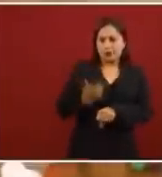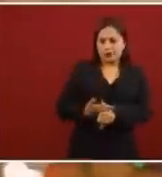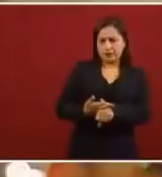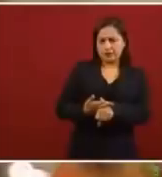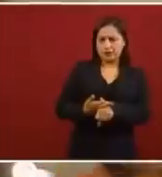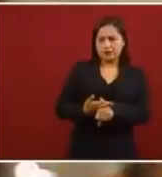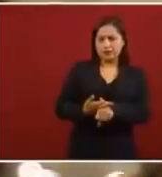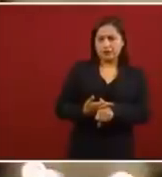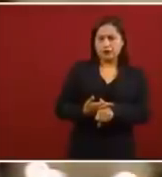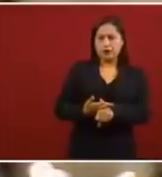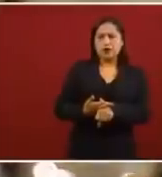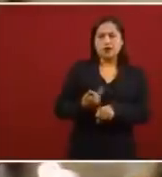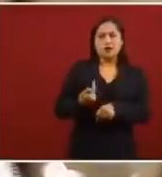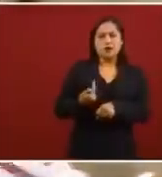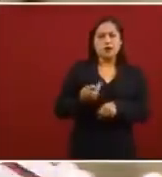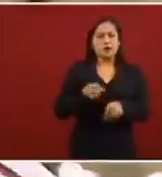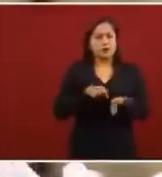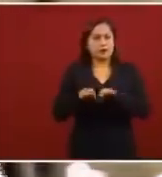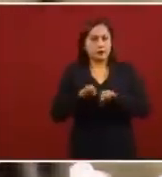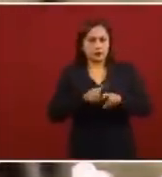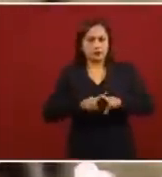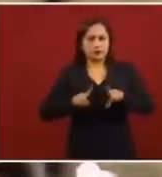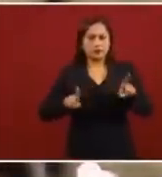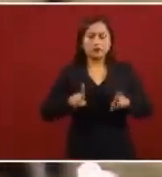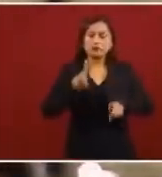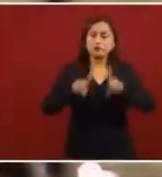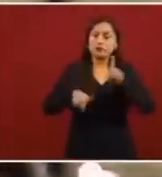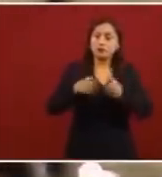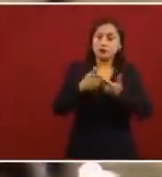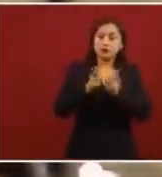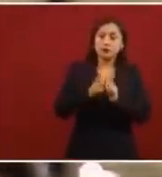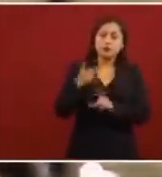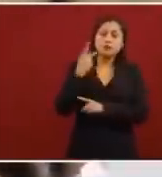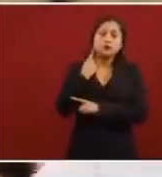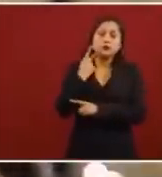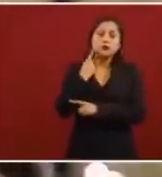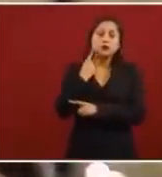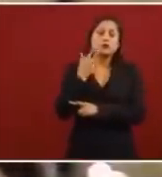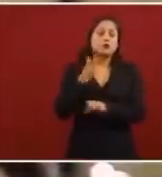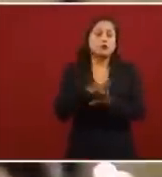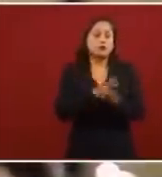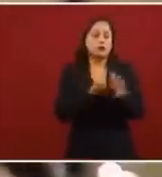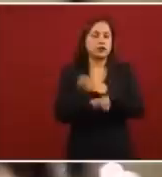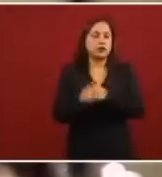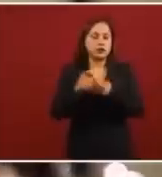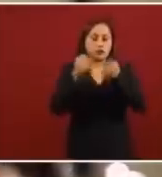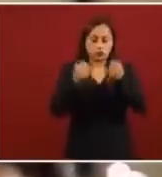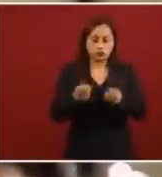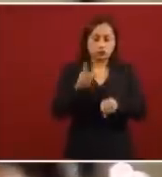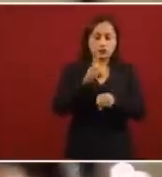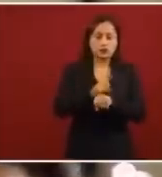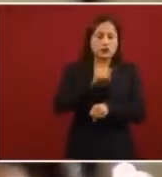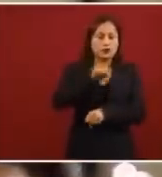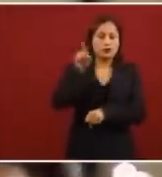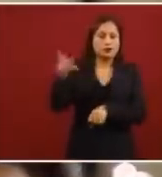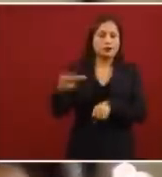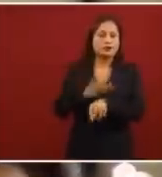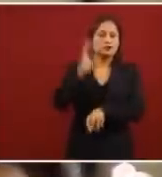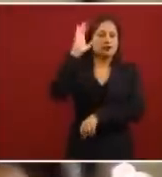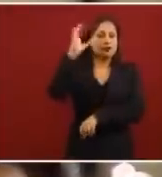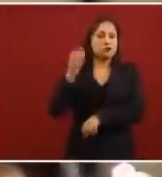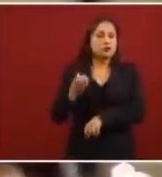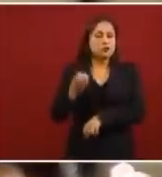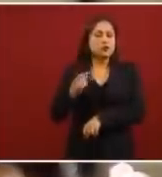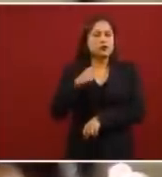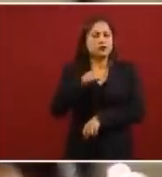¡Sufran, chayoteros irrespetuosos! Si el video te gustó, te invito a que no le temas al éxito, suscríbete activando la campanita,